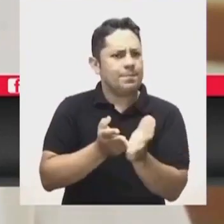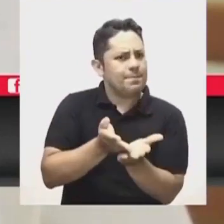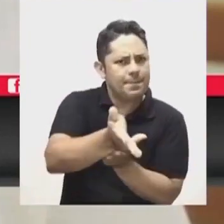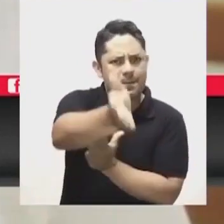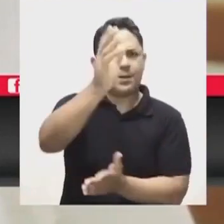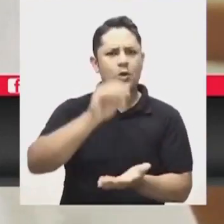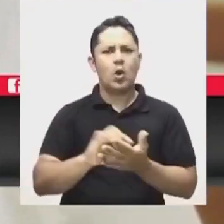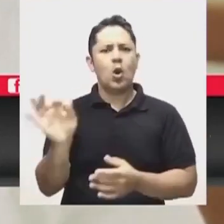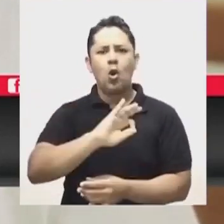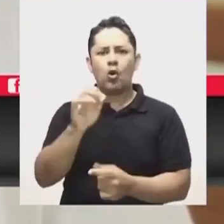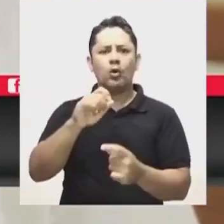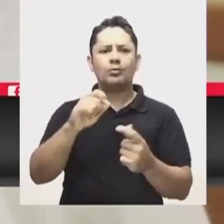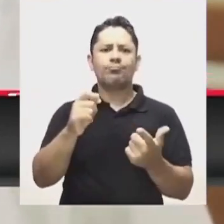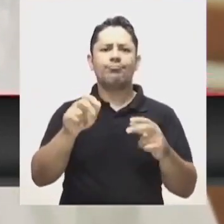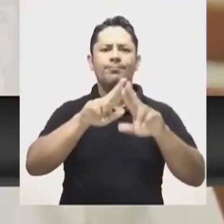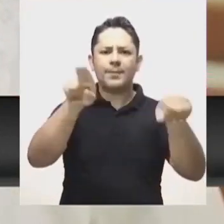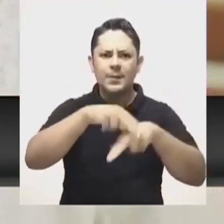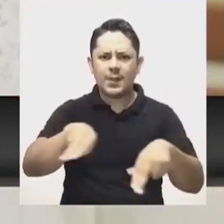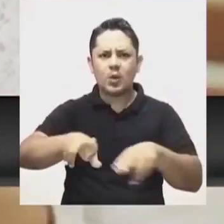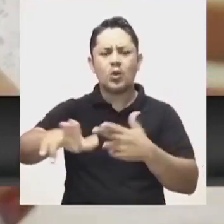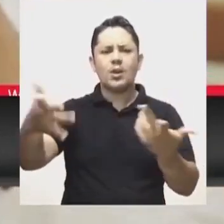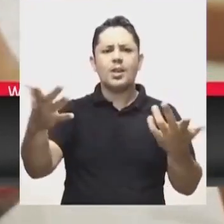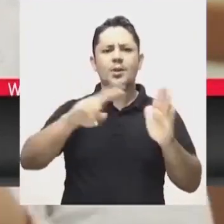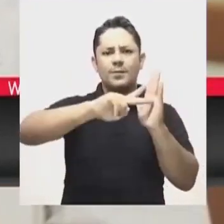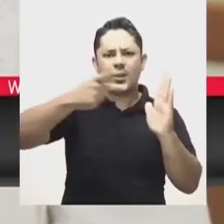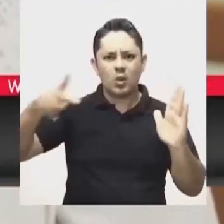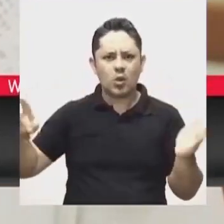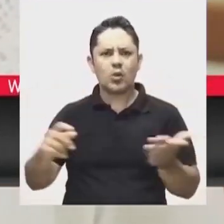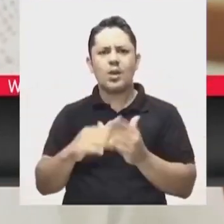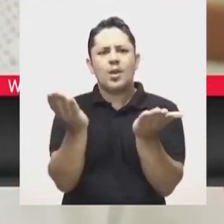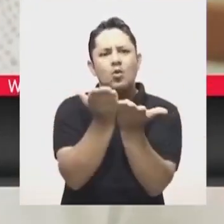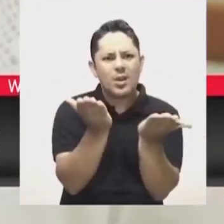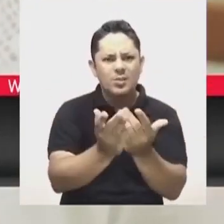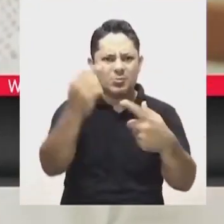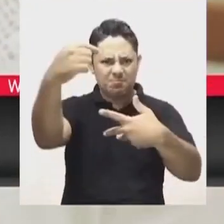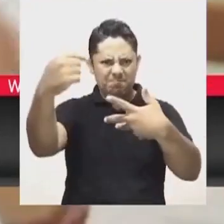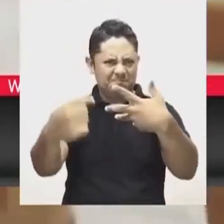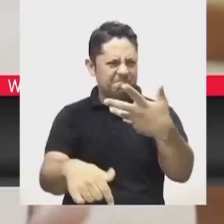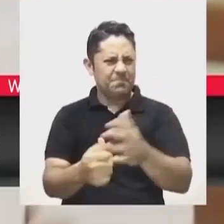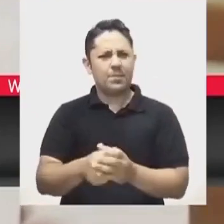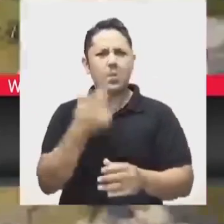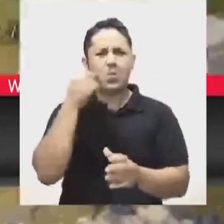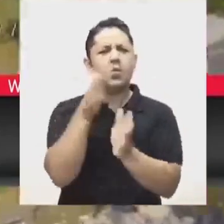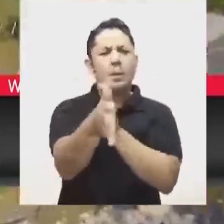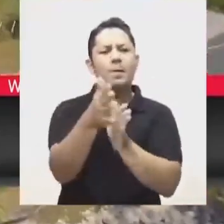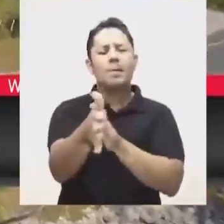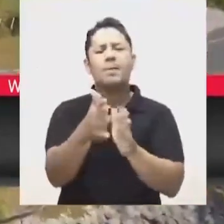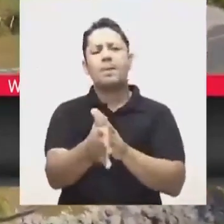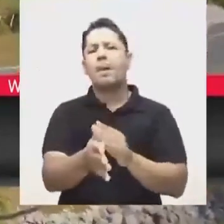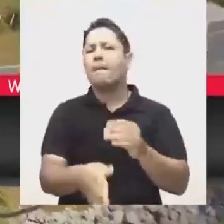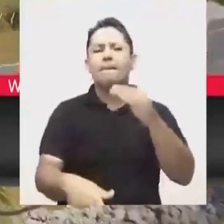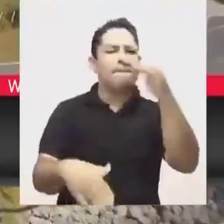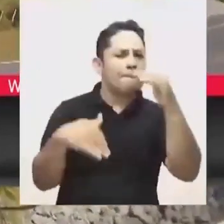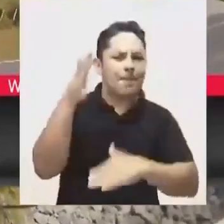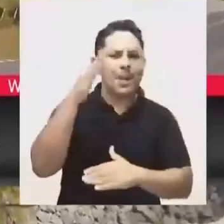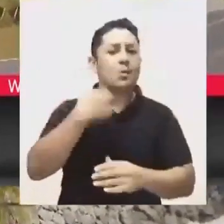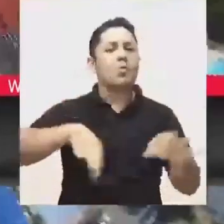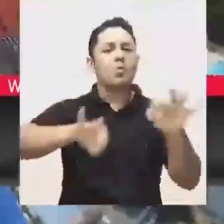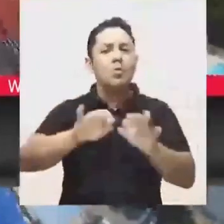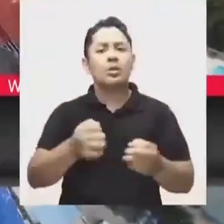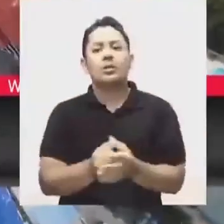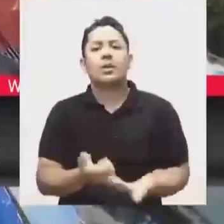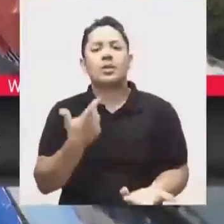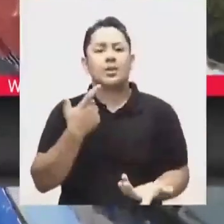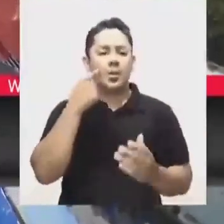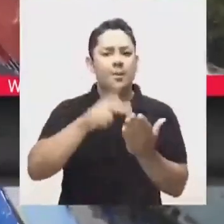tema de la sostenibilidad, educación, tecnología que podemos... seguridad. La representante a la Cámara también